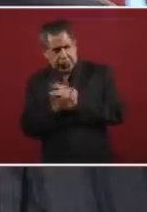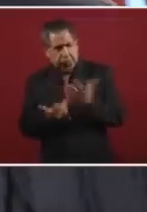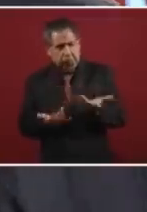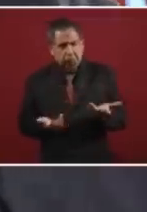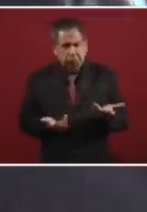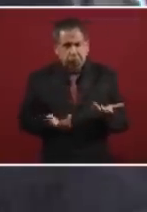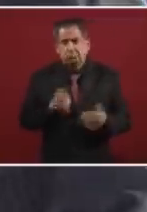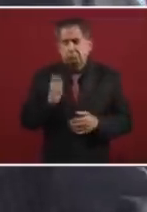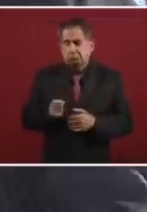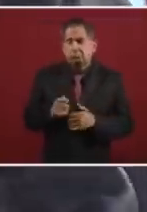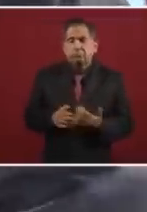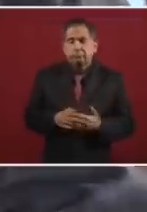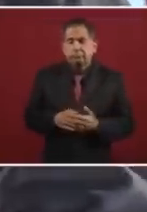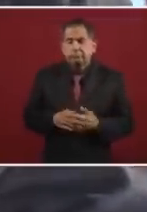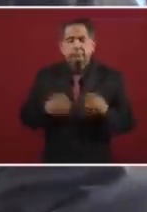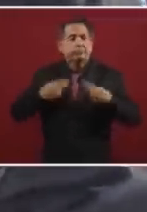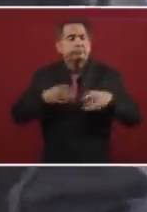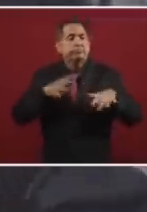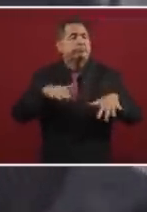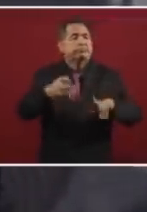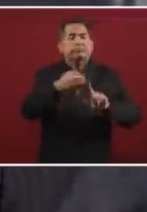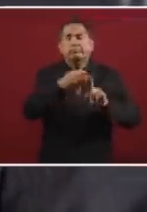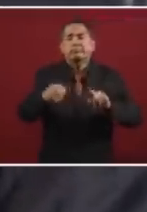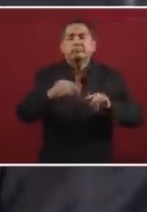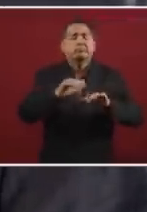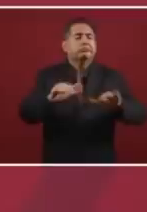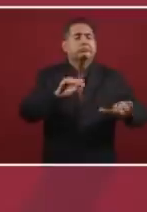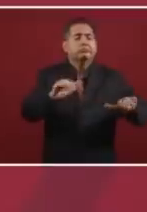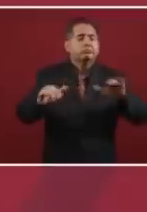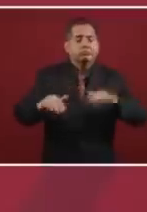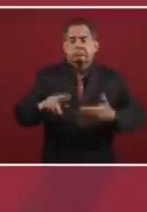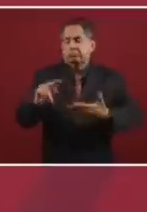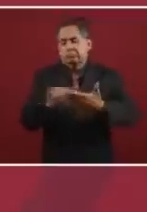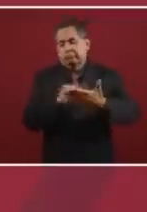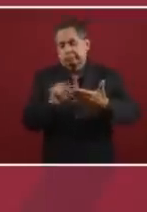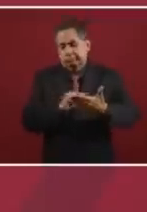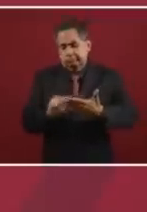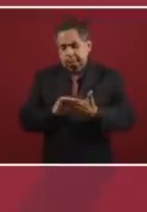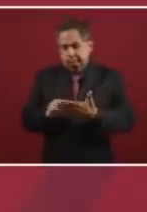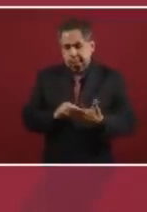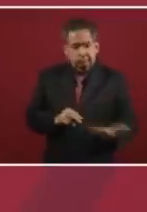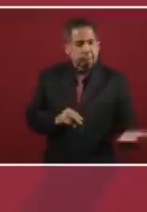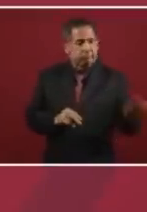y que los ciudadanos se organicen reúnan las firmas